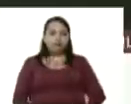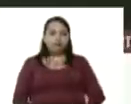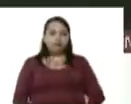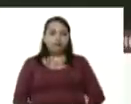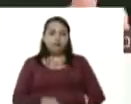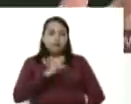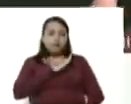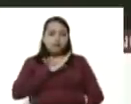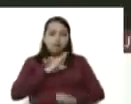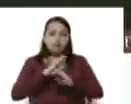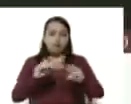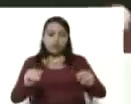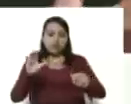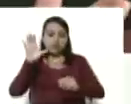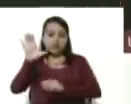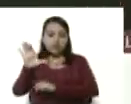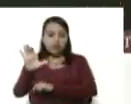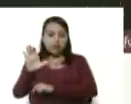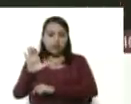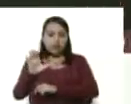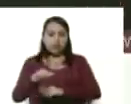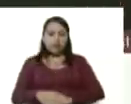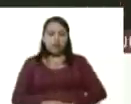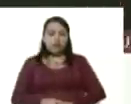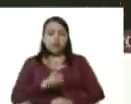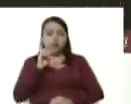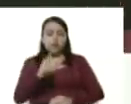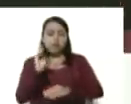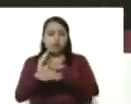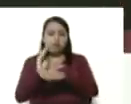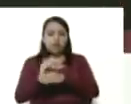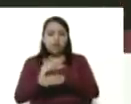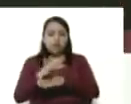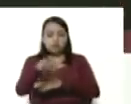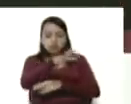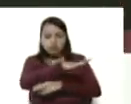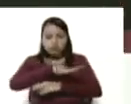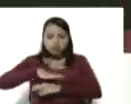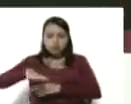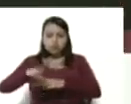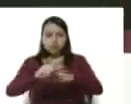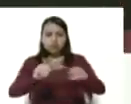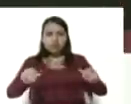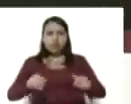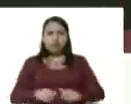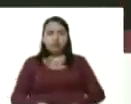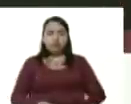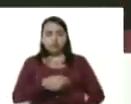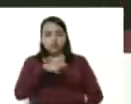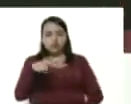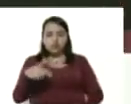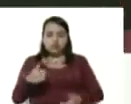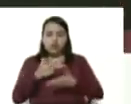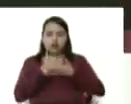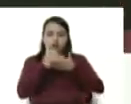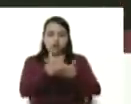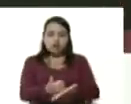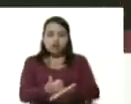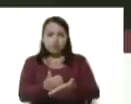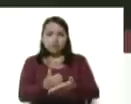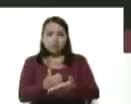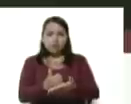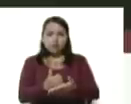soberanía y la integridad de sus espacios geográficos. Así que nuestro aporte sincero